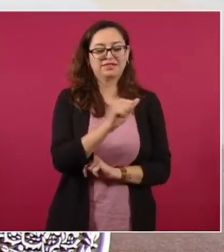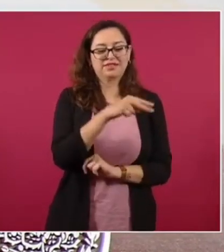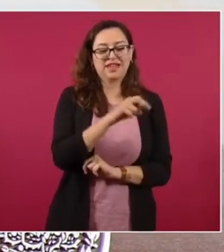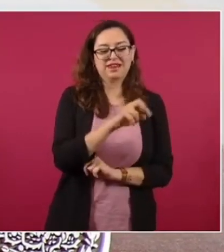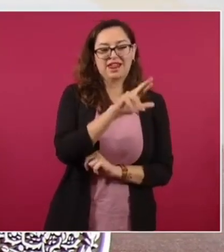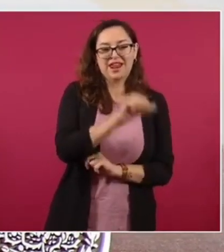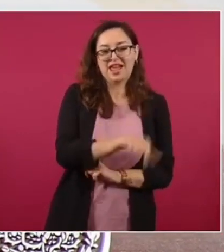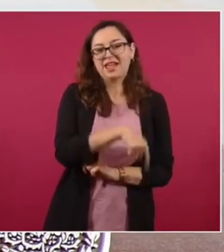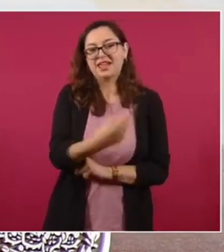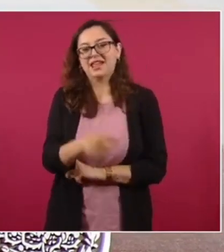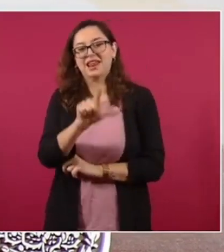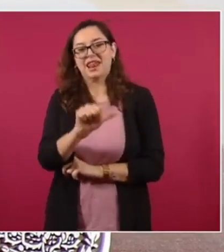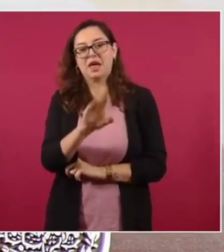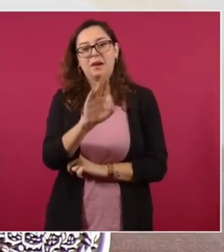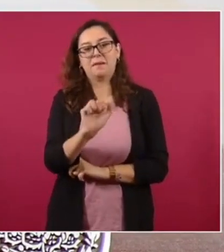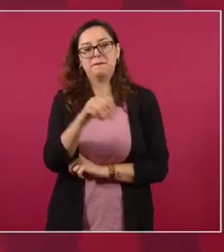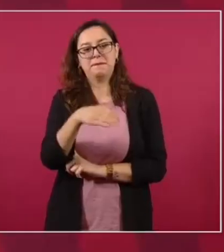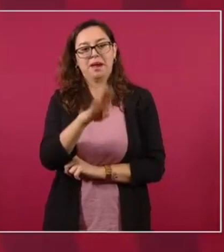Bam.